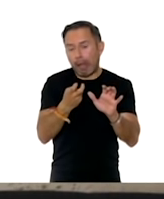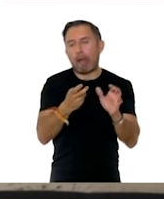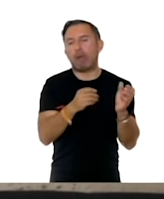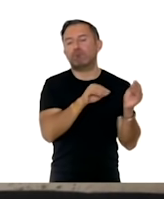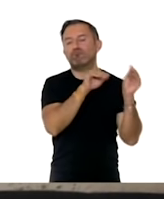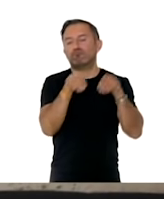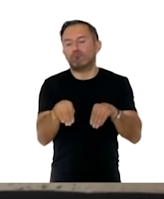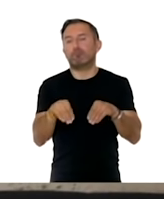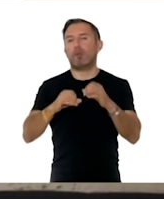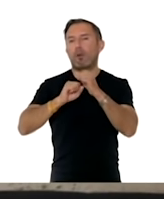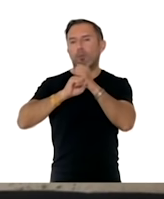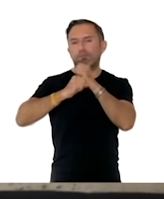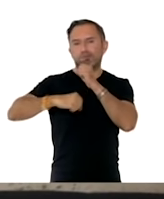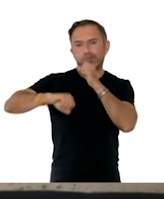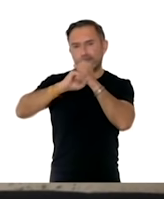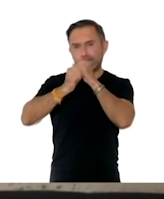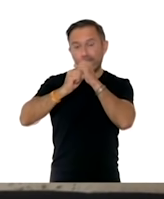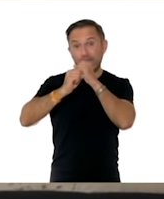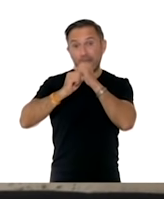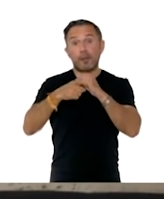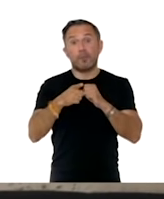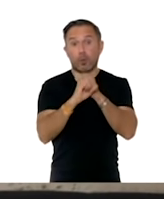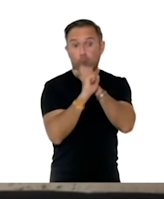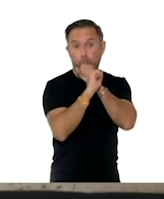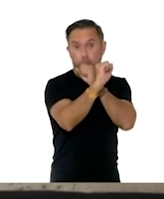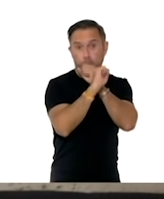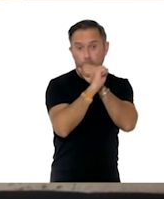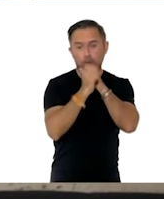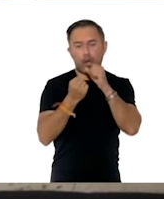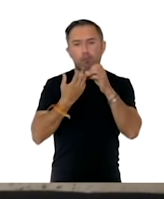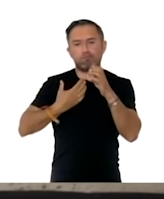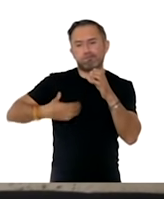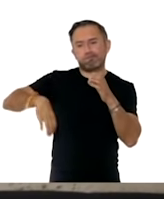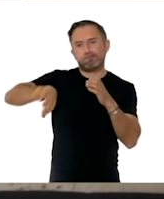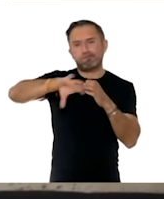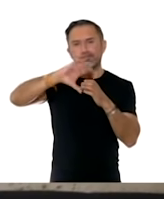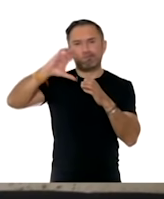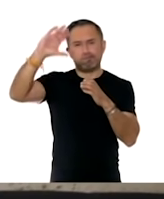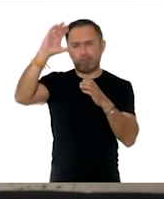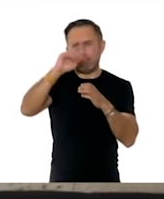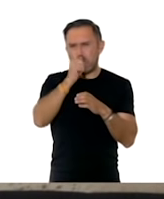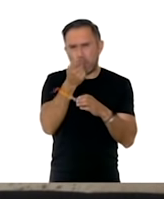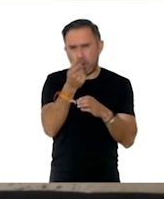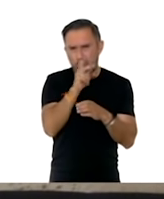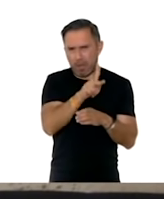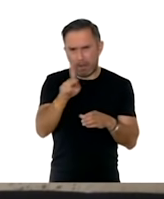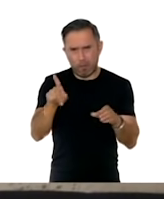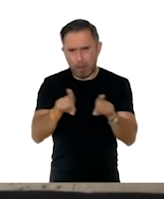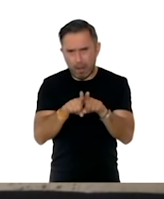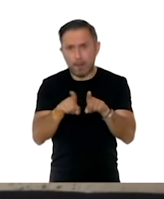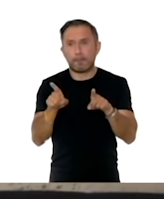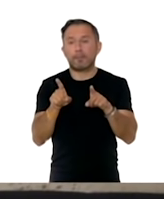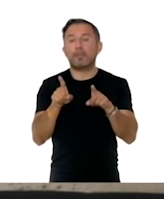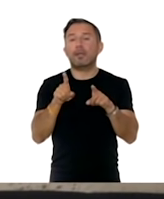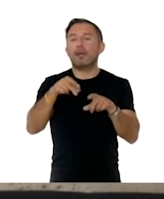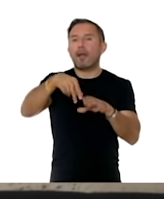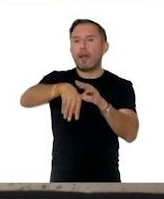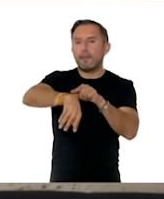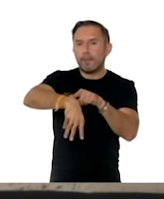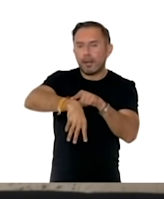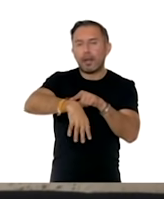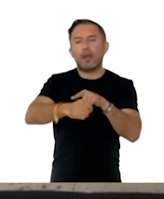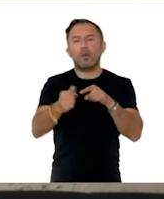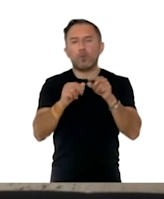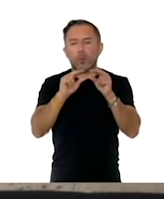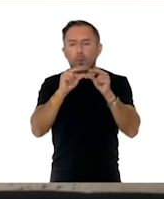a sus características, al igual que el trombón, este tiene una campana, tiene bombas de afinación, tiene un cuerpo y